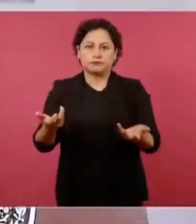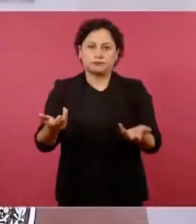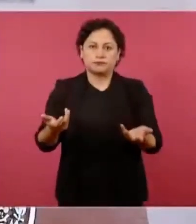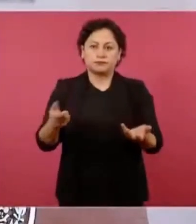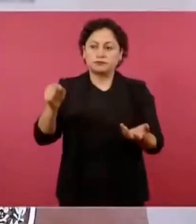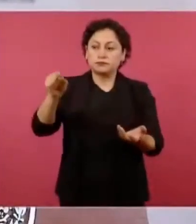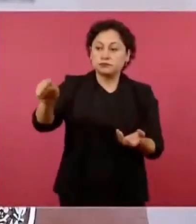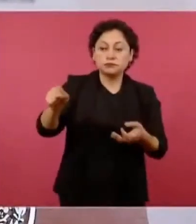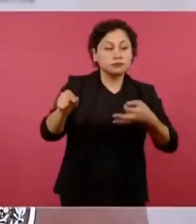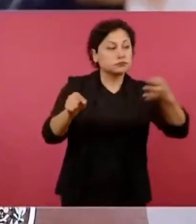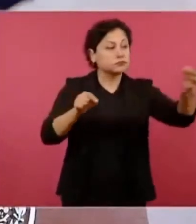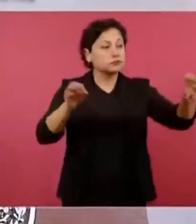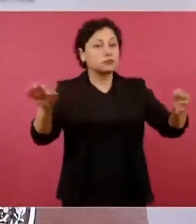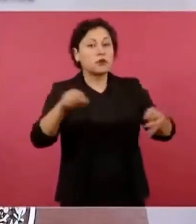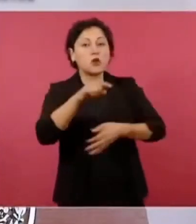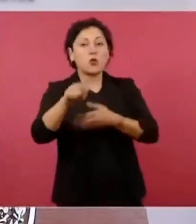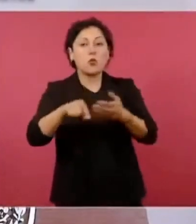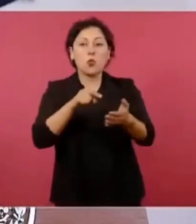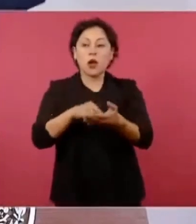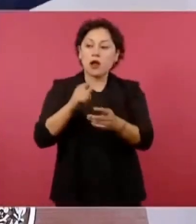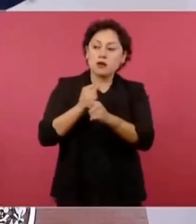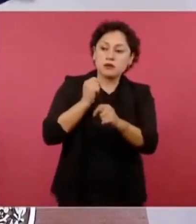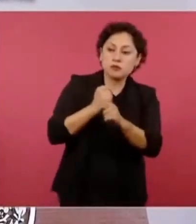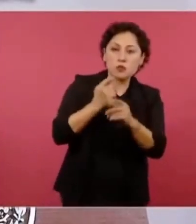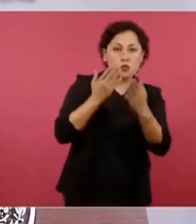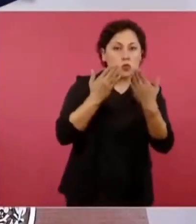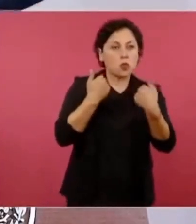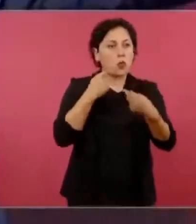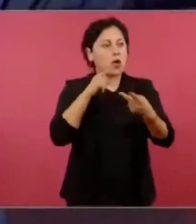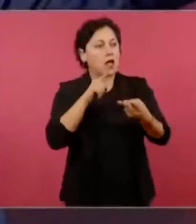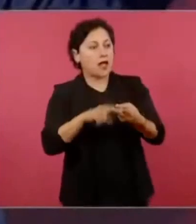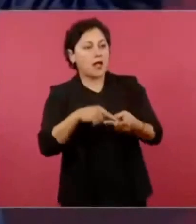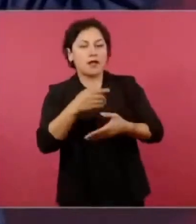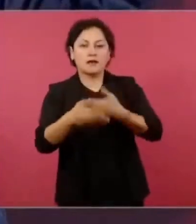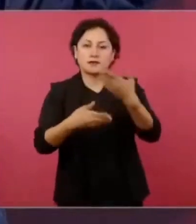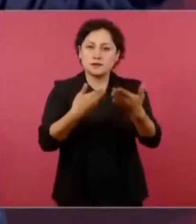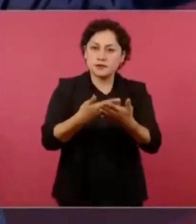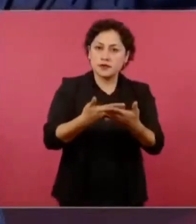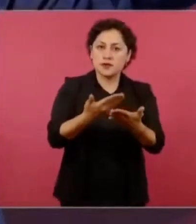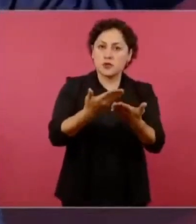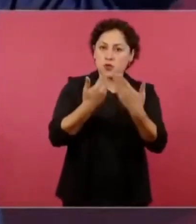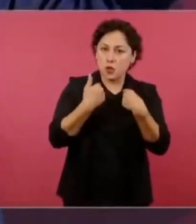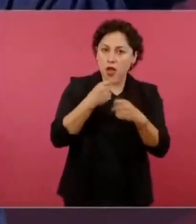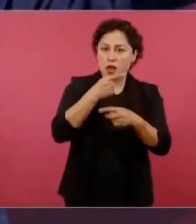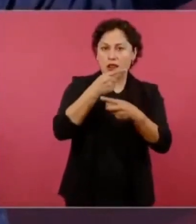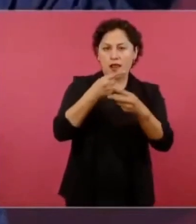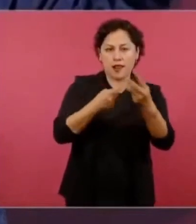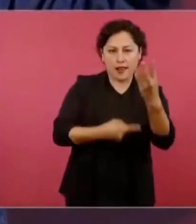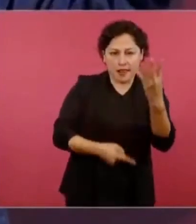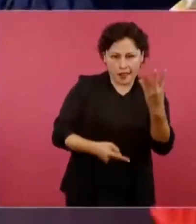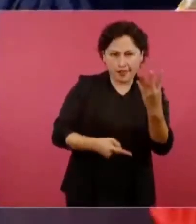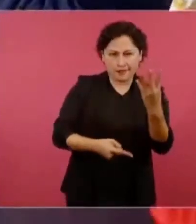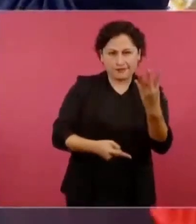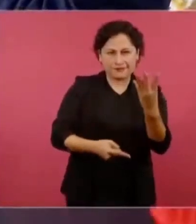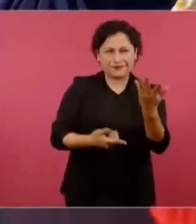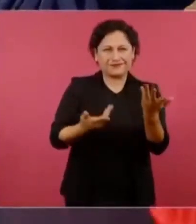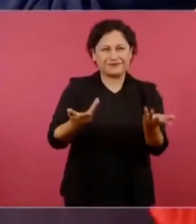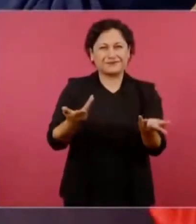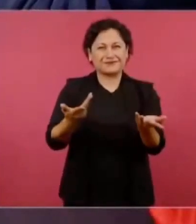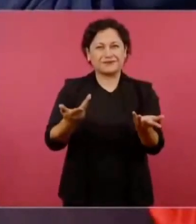donde no hay transporte público. Todo esto que sucedió cuando construyeron miles